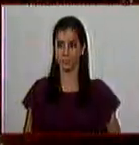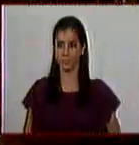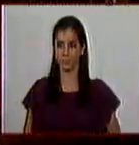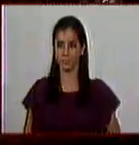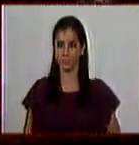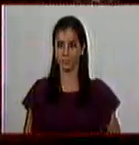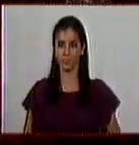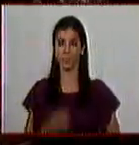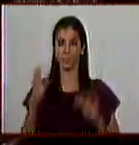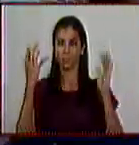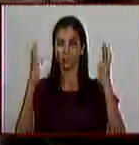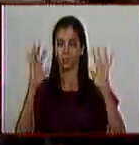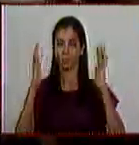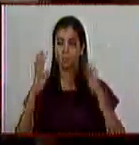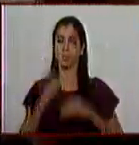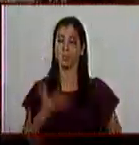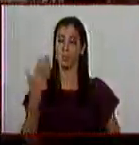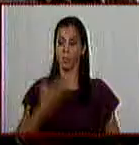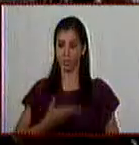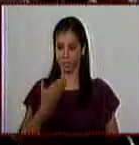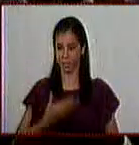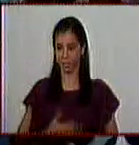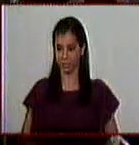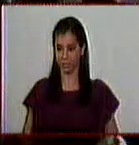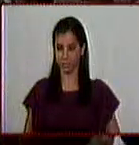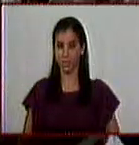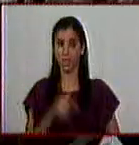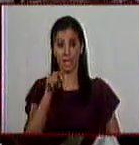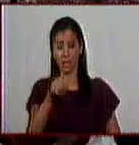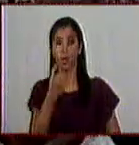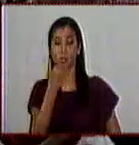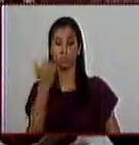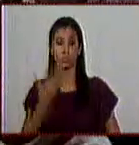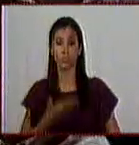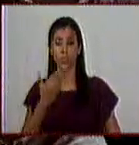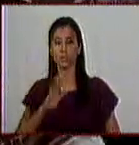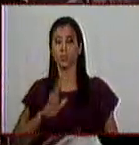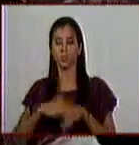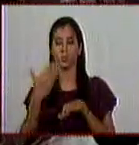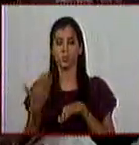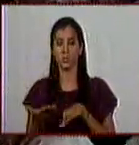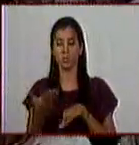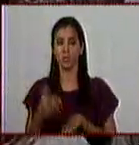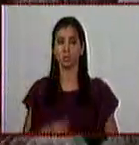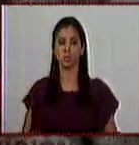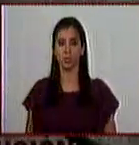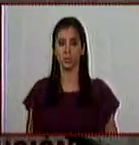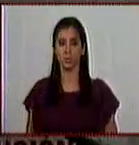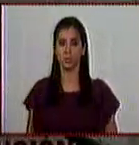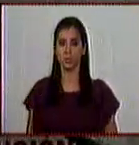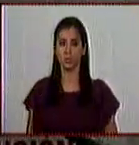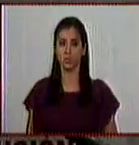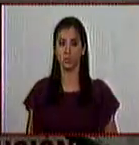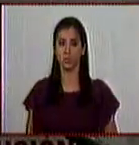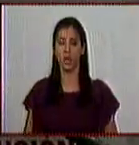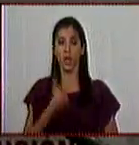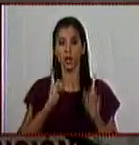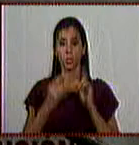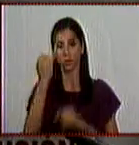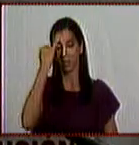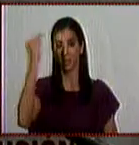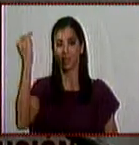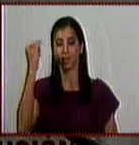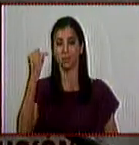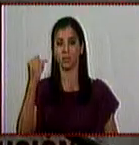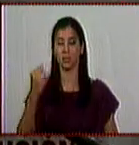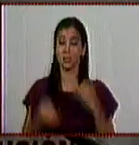sistema y es muy importante este elemento porque en algunas corrientes de izquierda